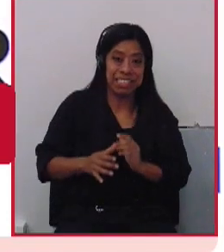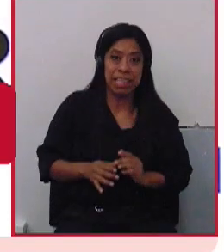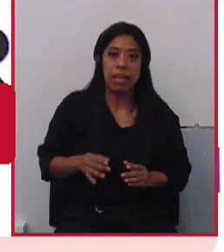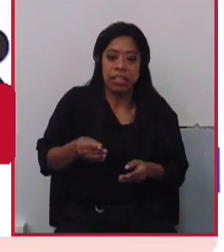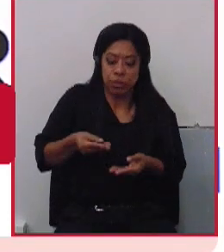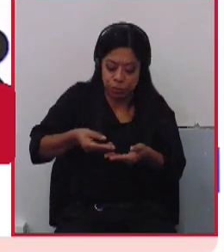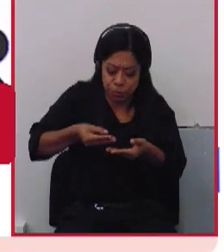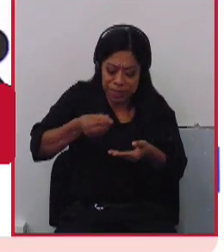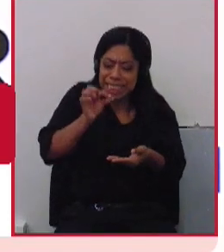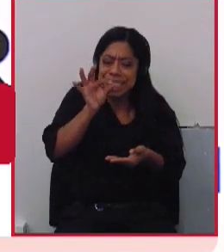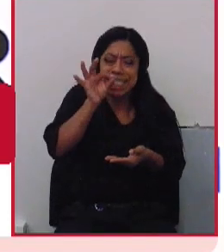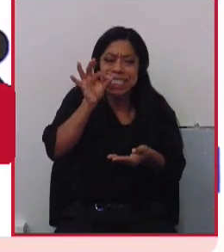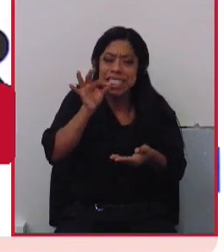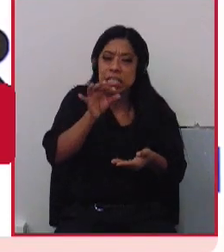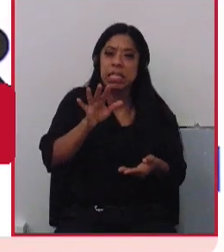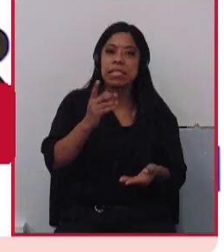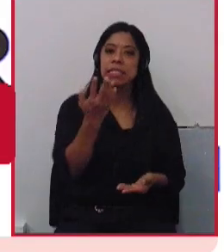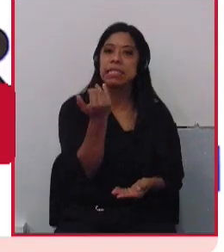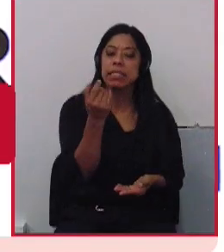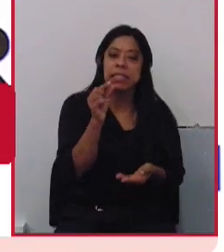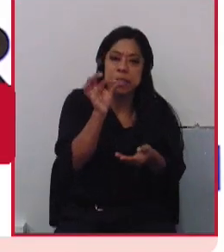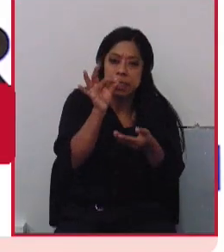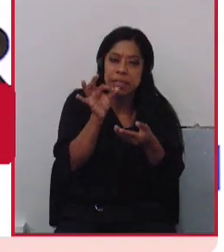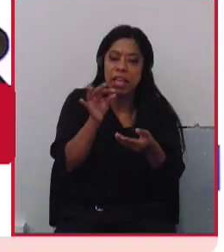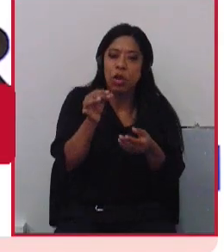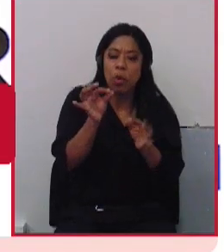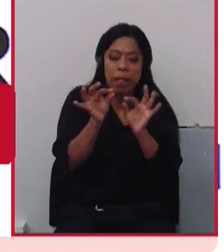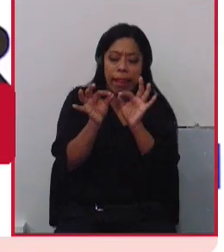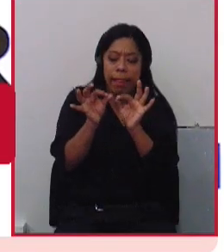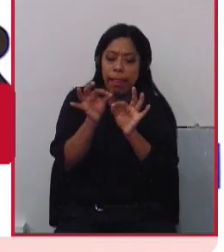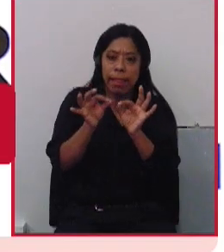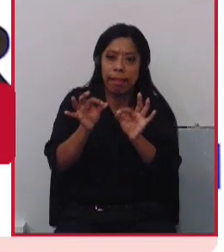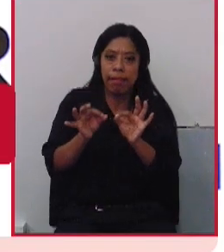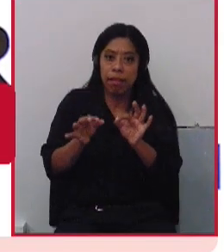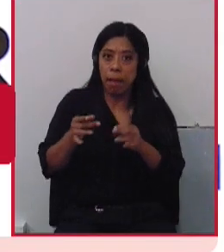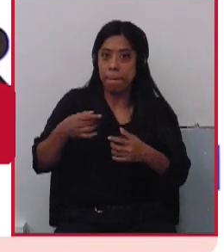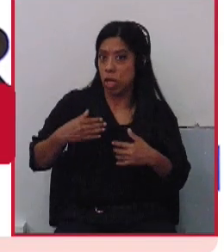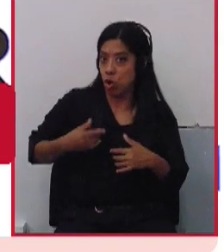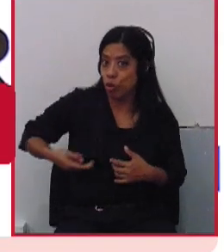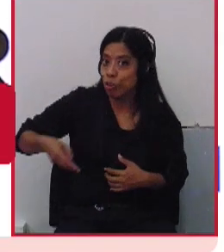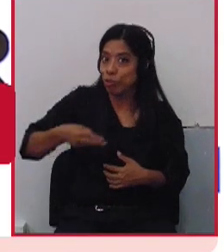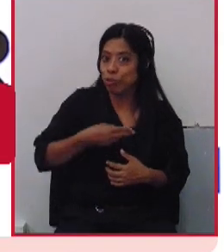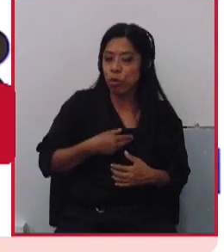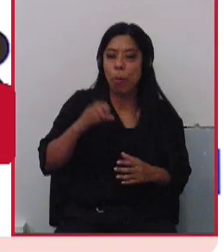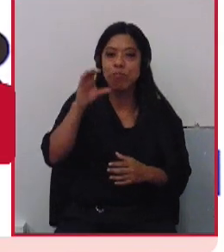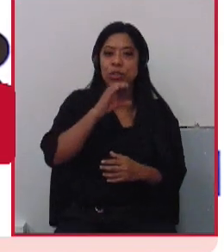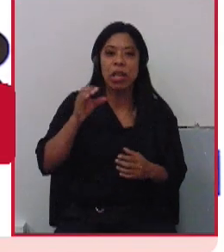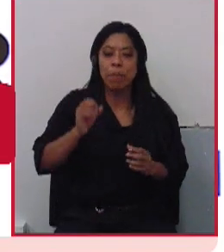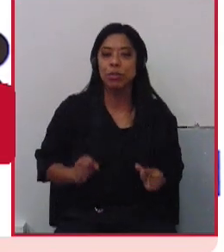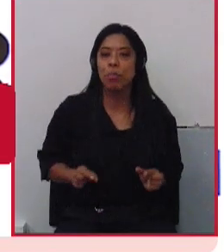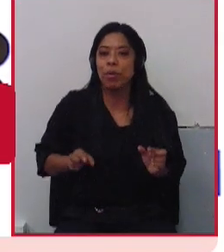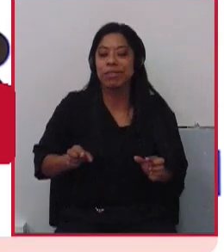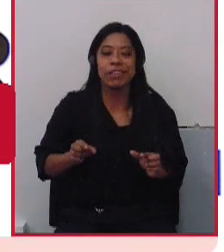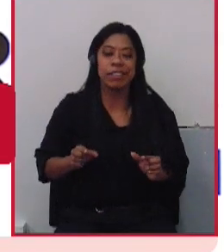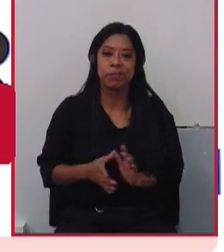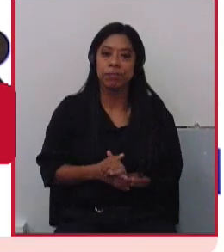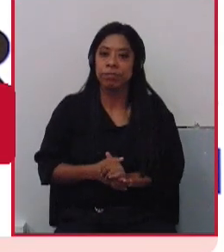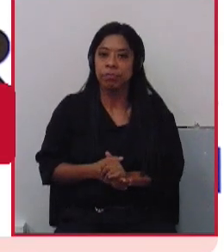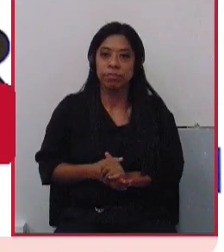Entonces, flotar 20 micrones, 15 micrones ya son como especie de coloides, ¿no? Pero nosotros estamos buscando la oportunidad también de